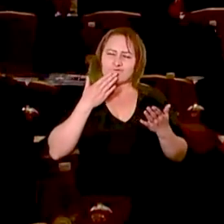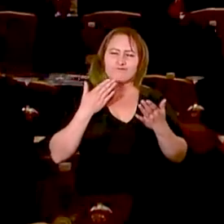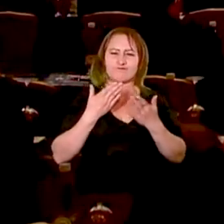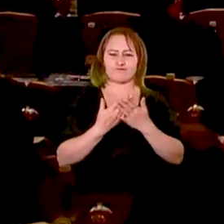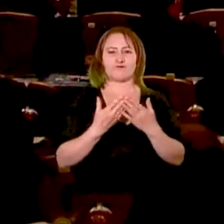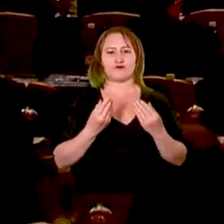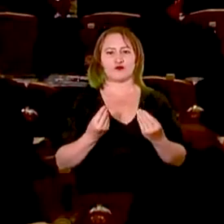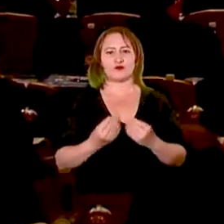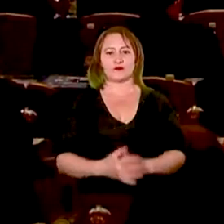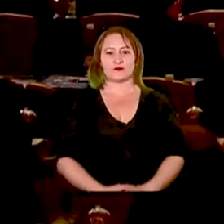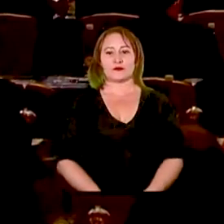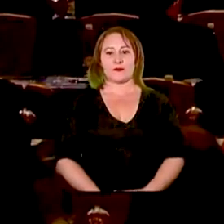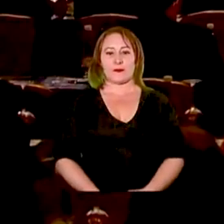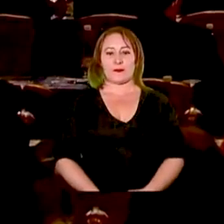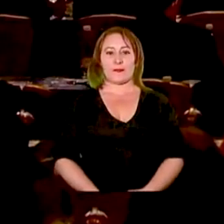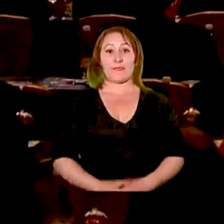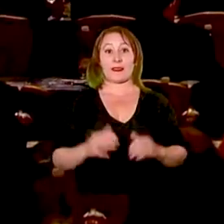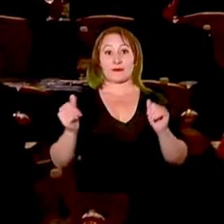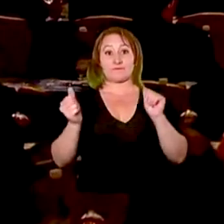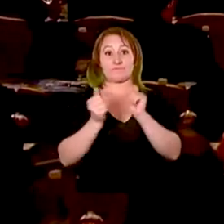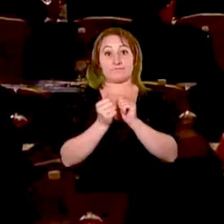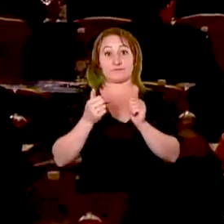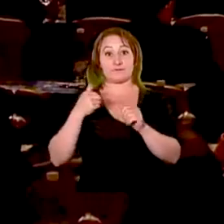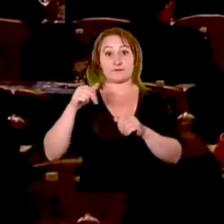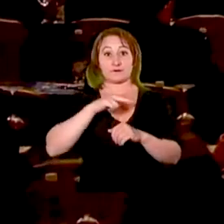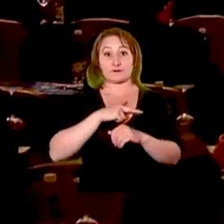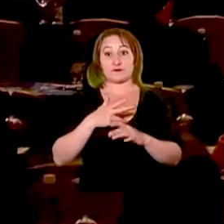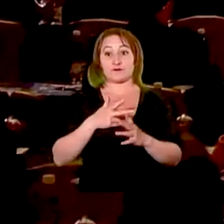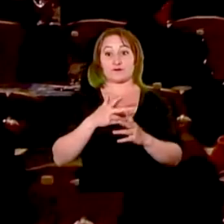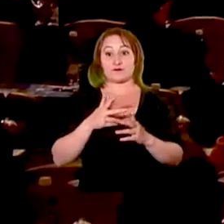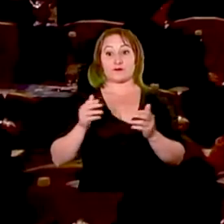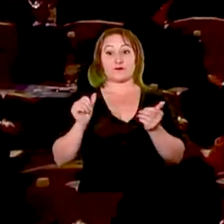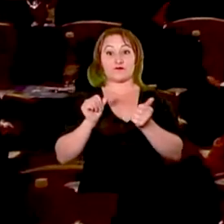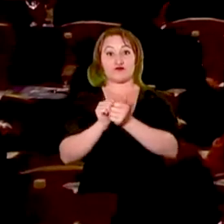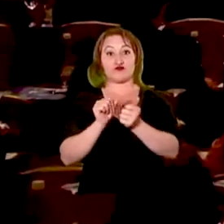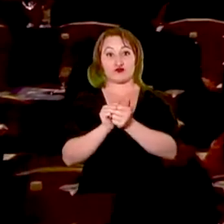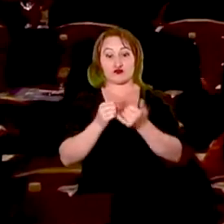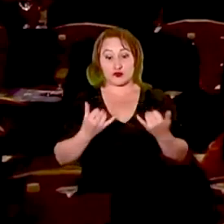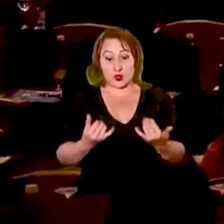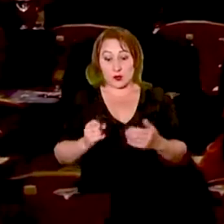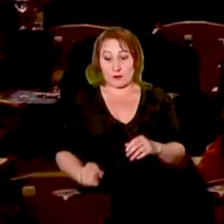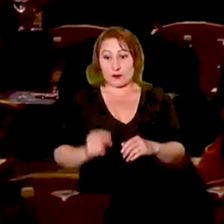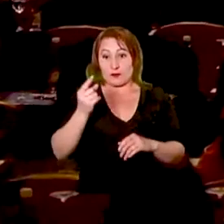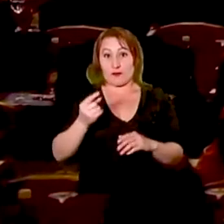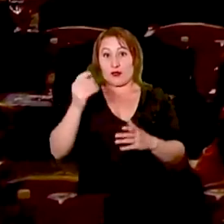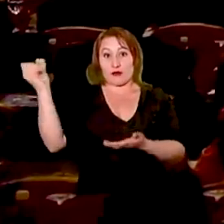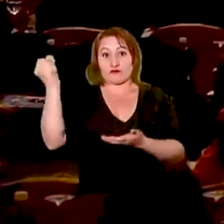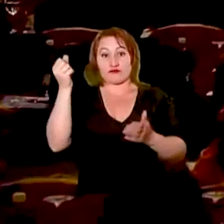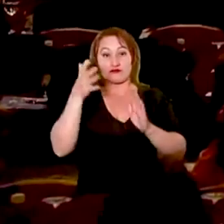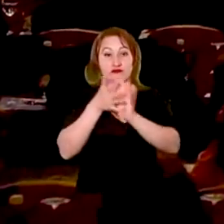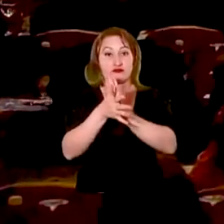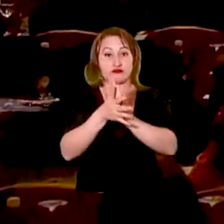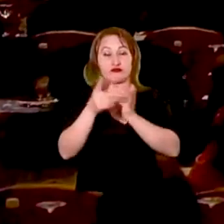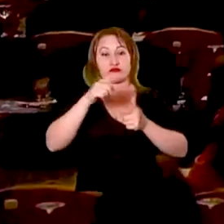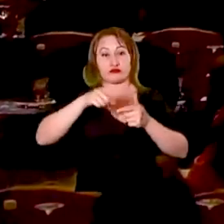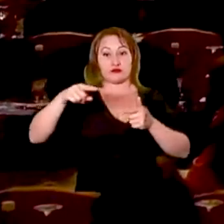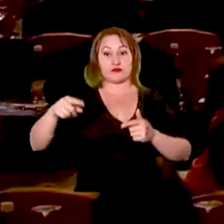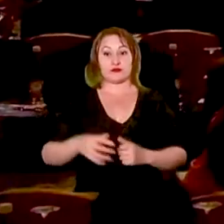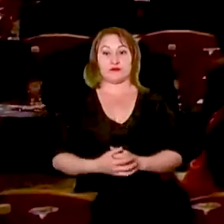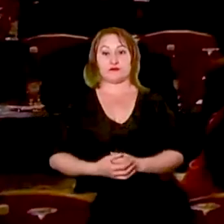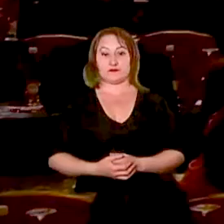agradecimiento por estar con nosotros hoy y por acompañarnos en esta primera rendición de cuentas